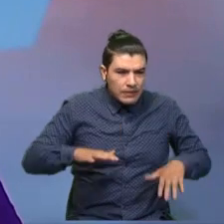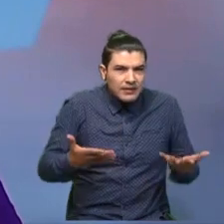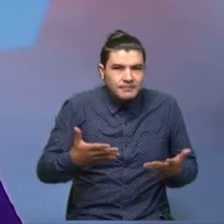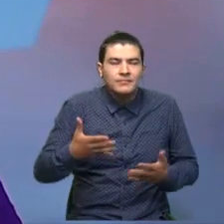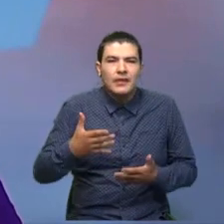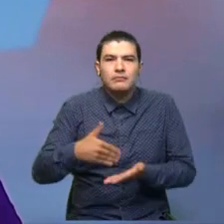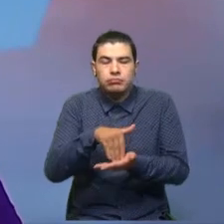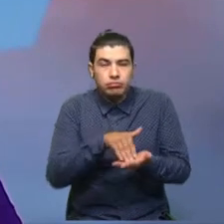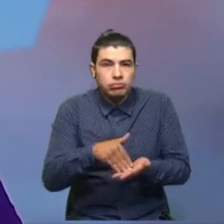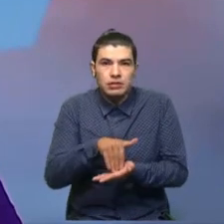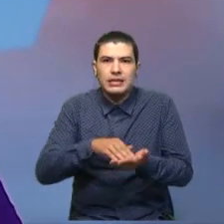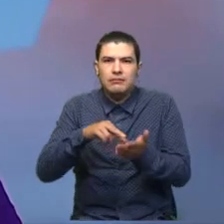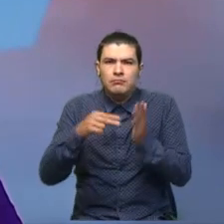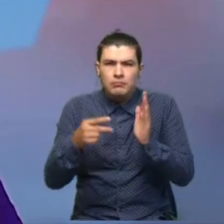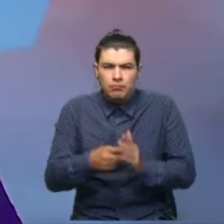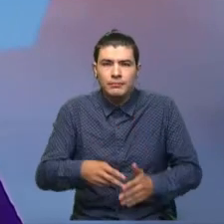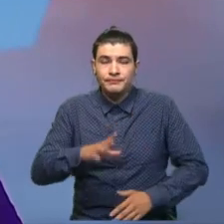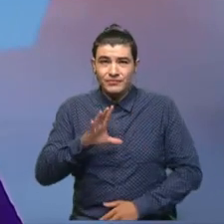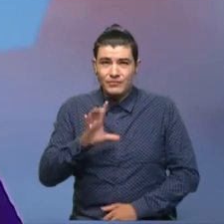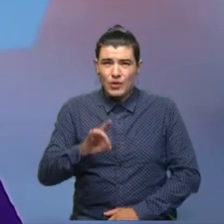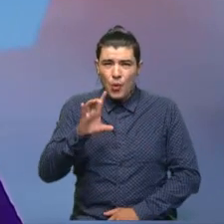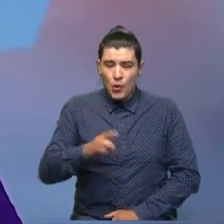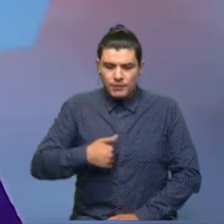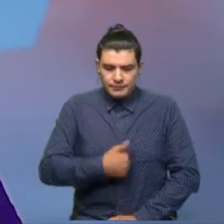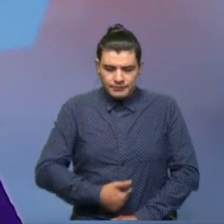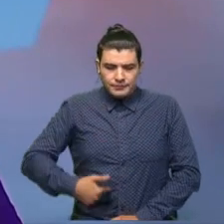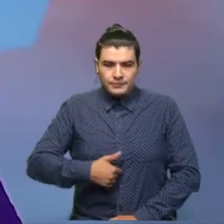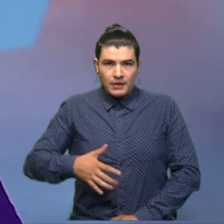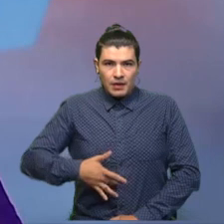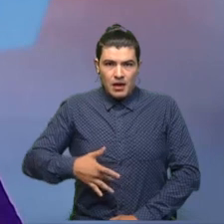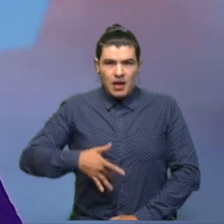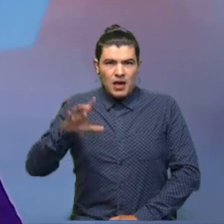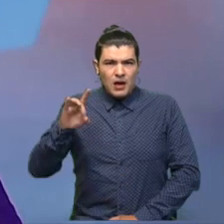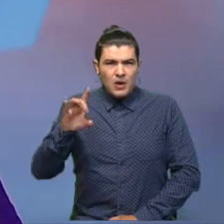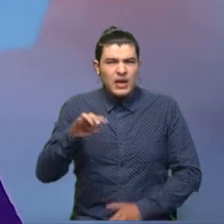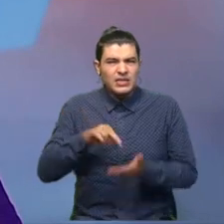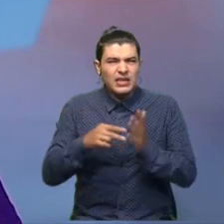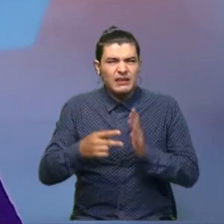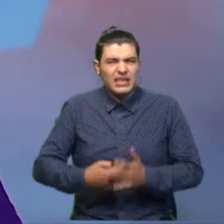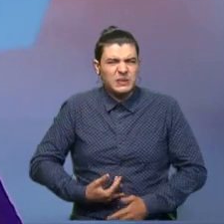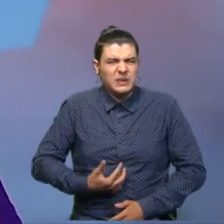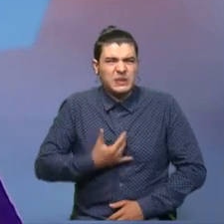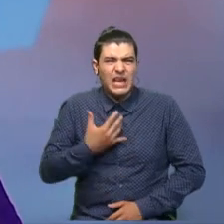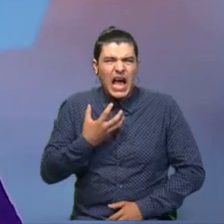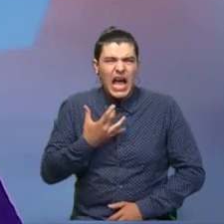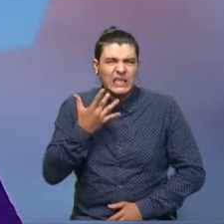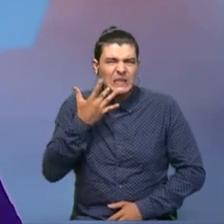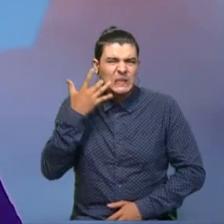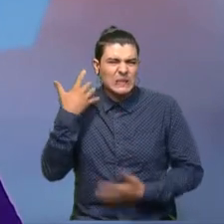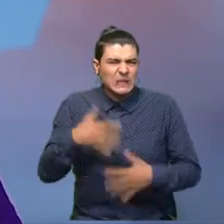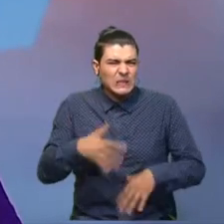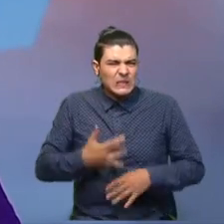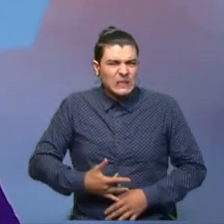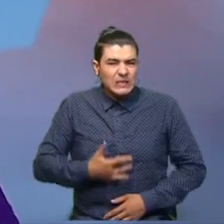dispepsia. La dispepsia consta de dolor a nivel abdominal, más que todo urente, es decir, quemante, que además produce